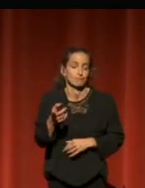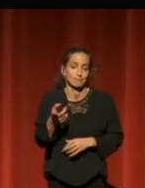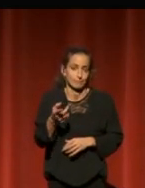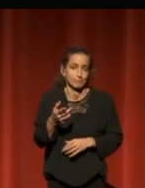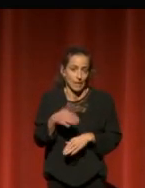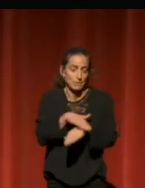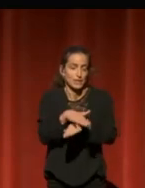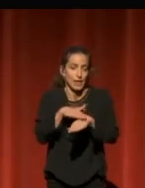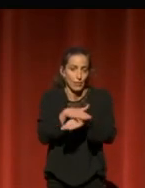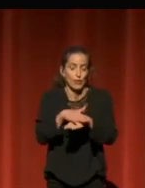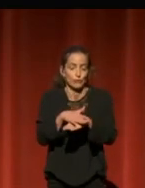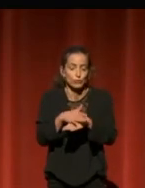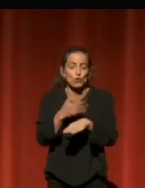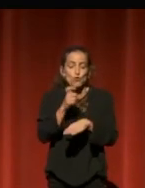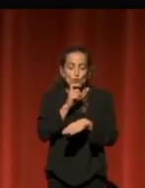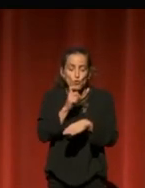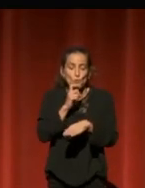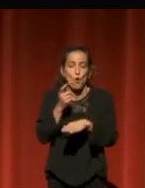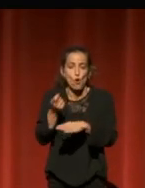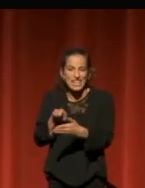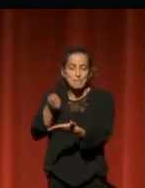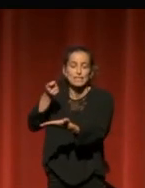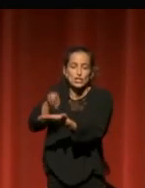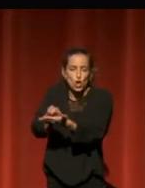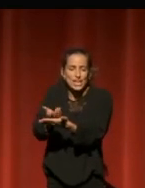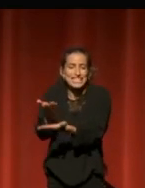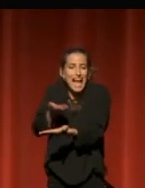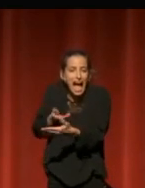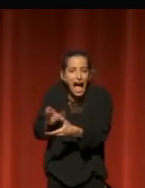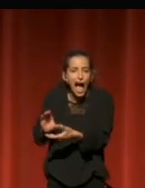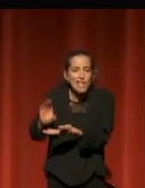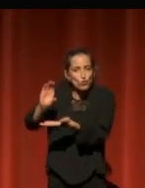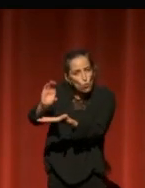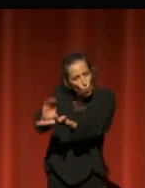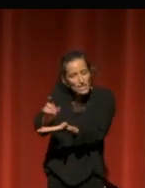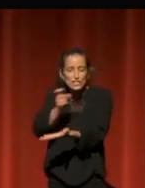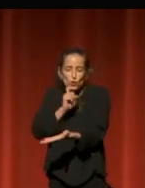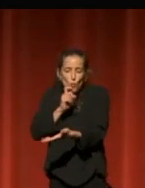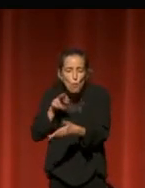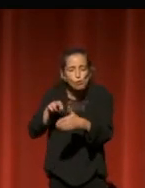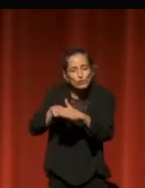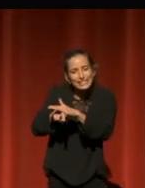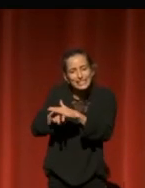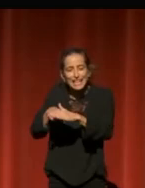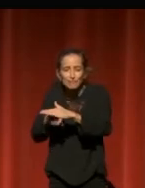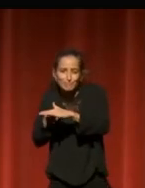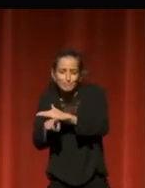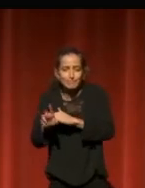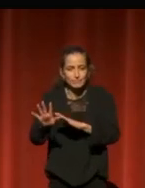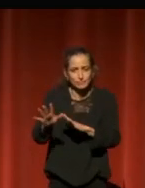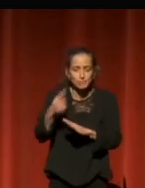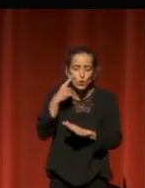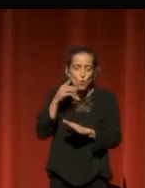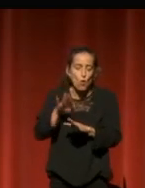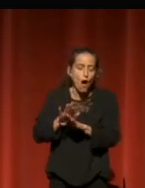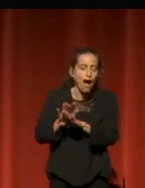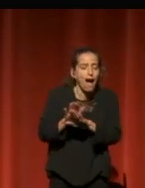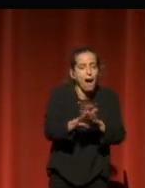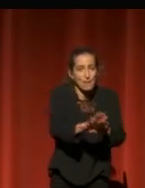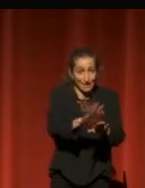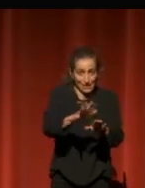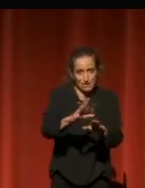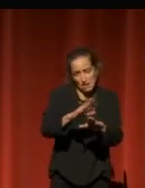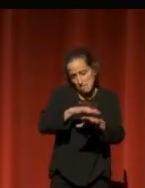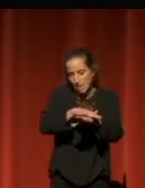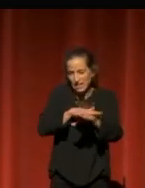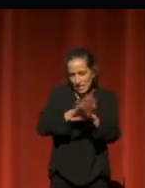administración regular esas inversiones, esas ayudas, qué tipo de ayudas se pueden plantear ajenas a esa legislación que también pueden